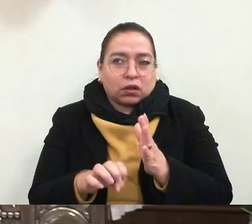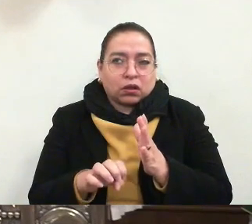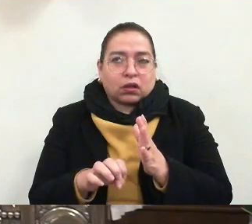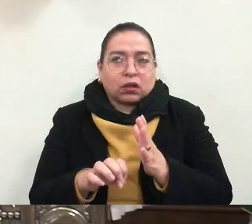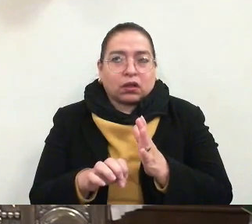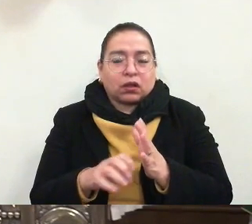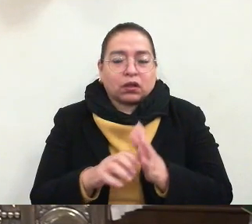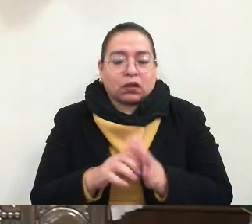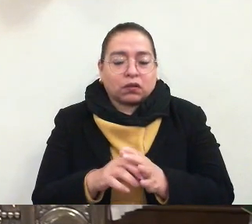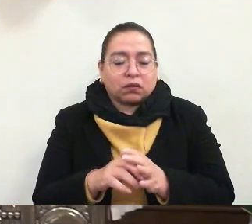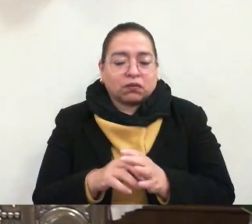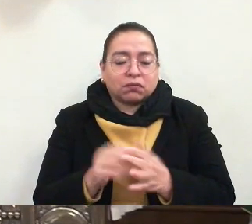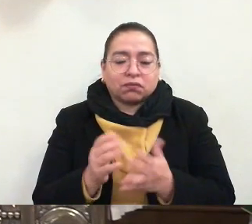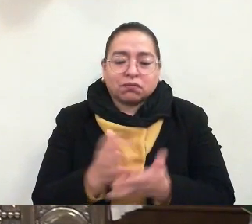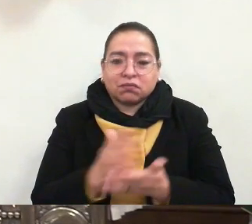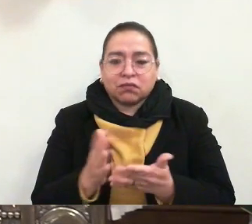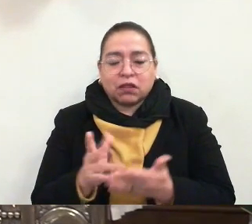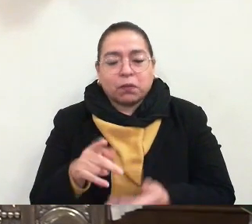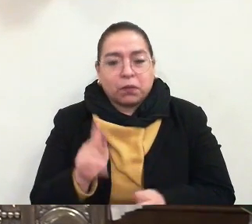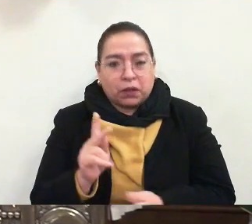En Israel